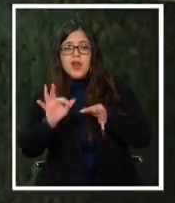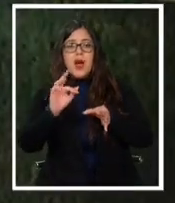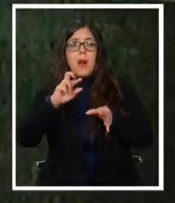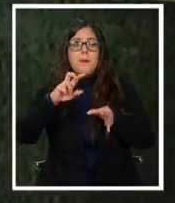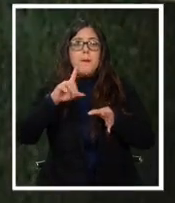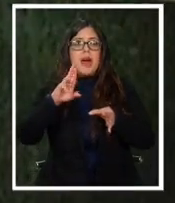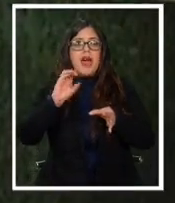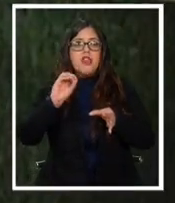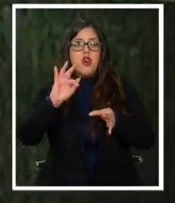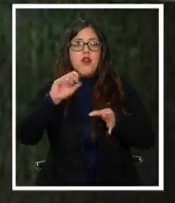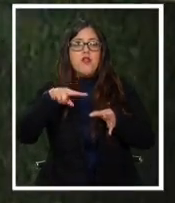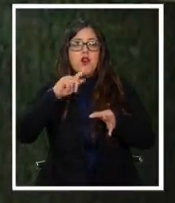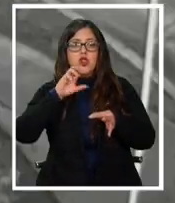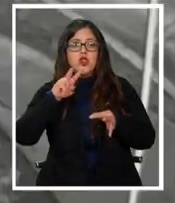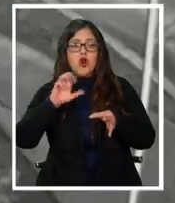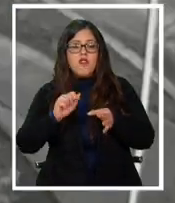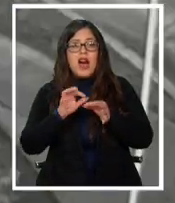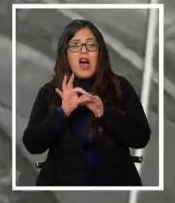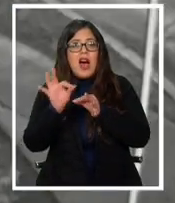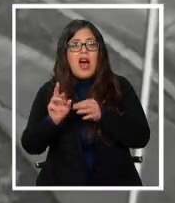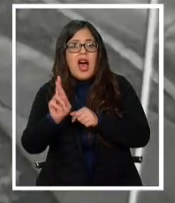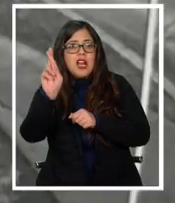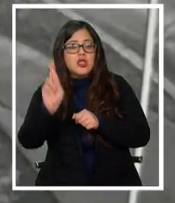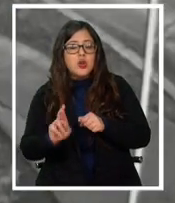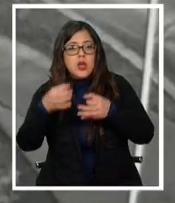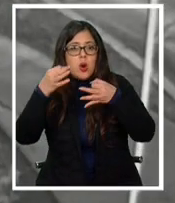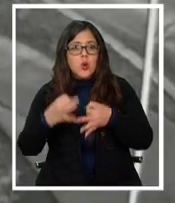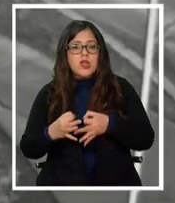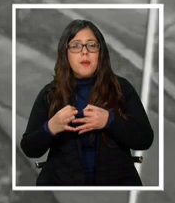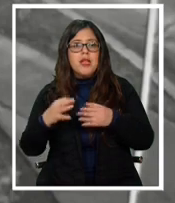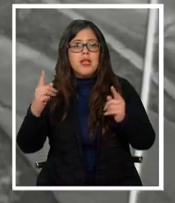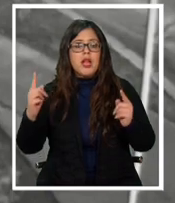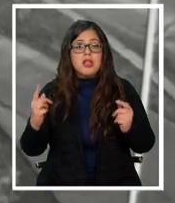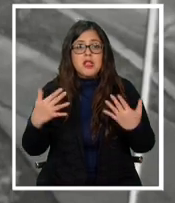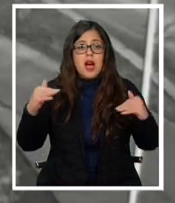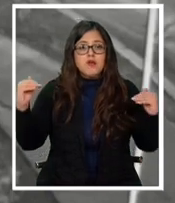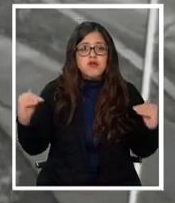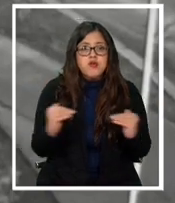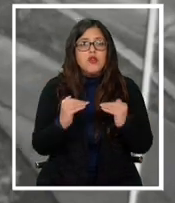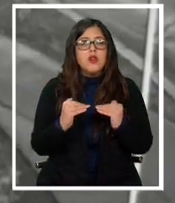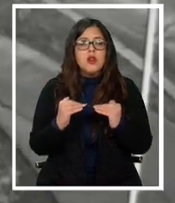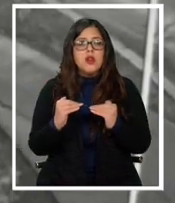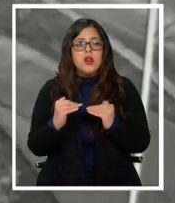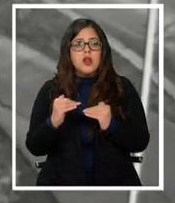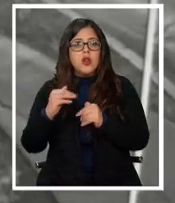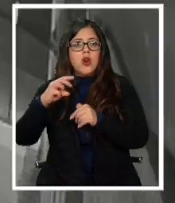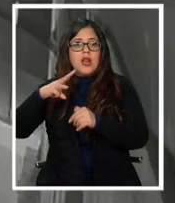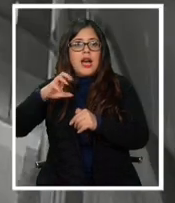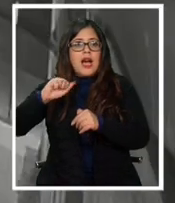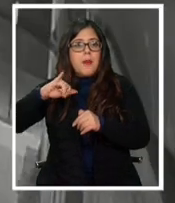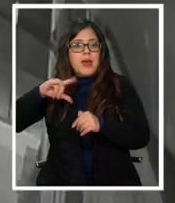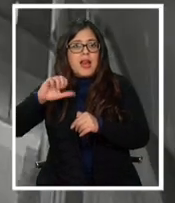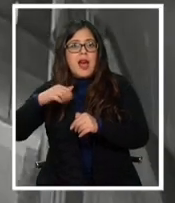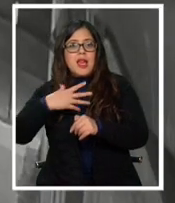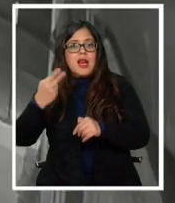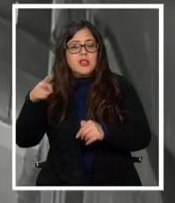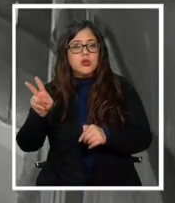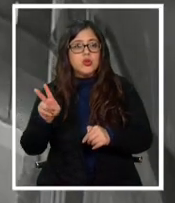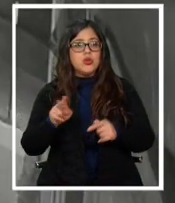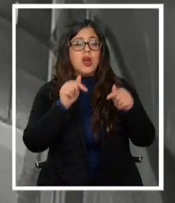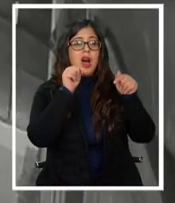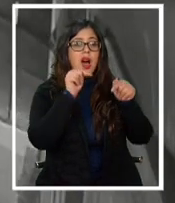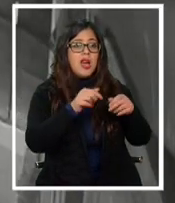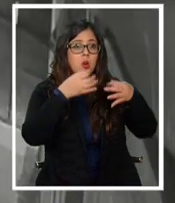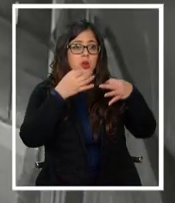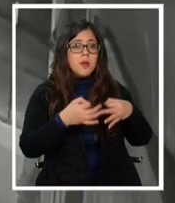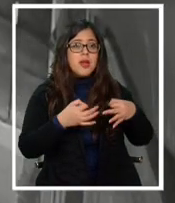hasta que se encuentran con Camila y Tamara, que iban en un auto Infiniti. Dan el seguimiento hasta el momento exacto en que se ejecuta